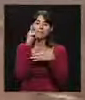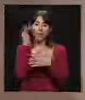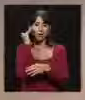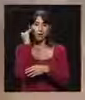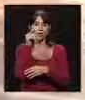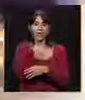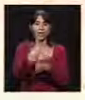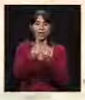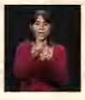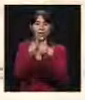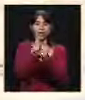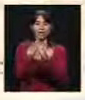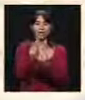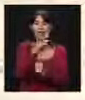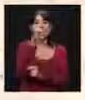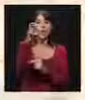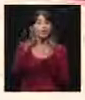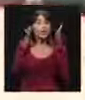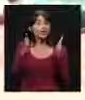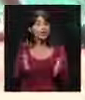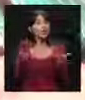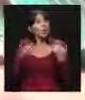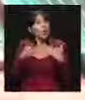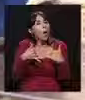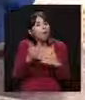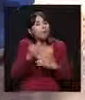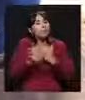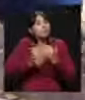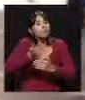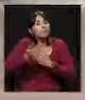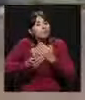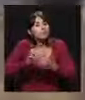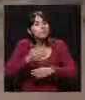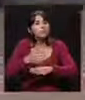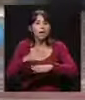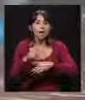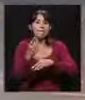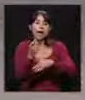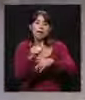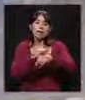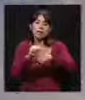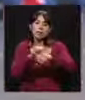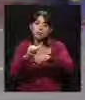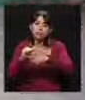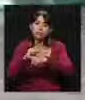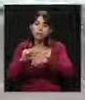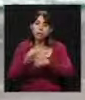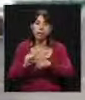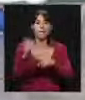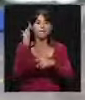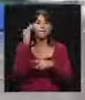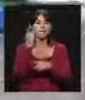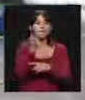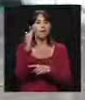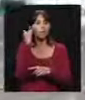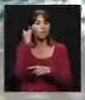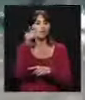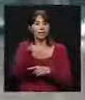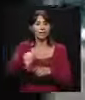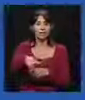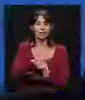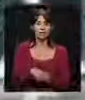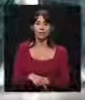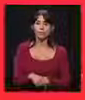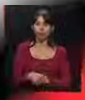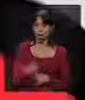en una disciplina que le llena de satisfacciones con trabajo periodístico de álvaro centeno luís ramírez para nexos